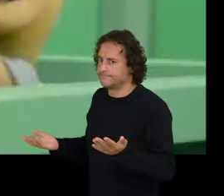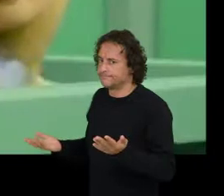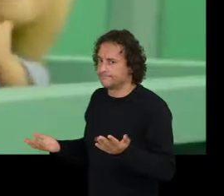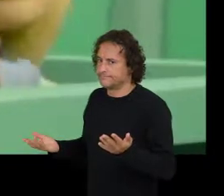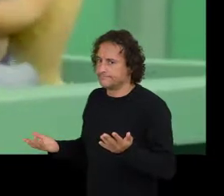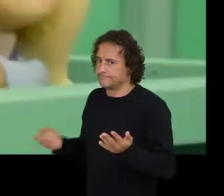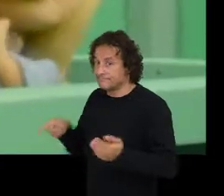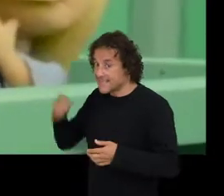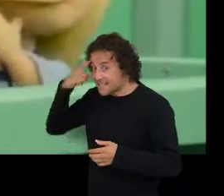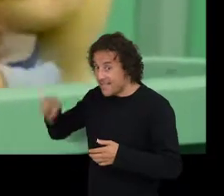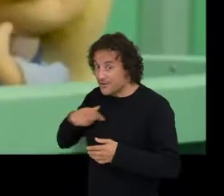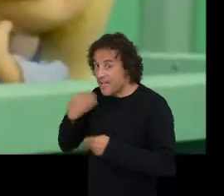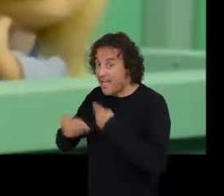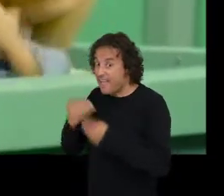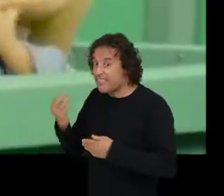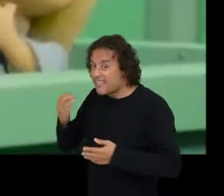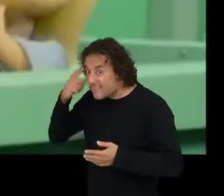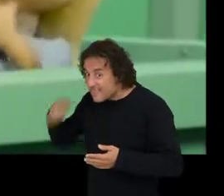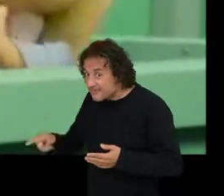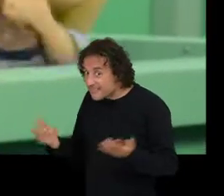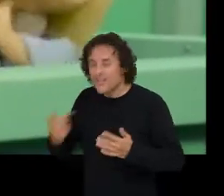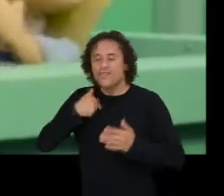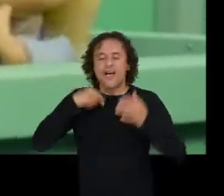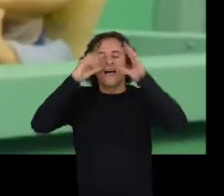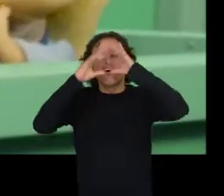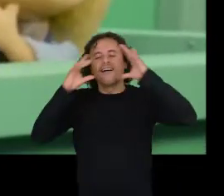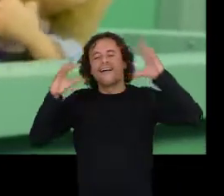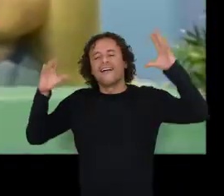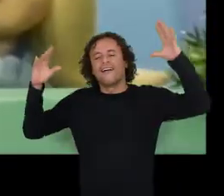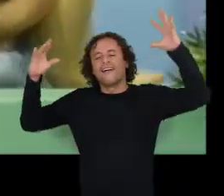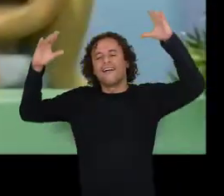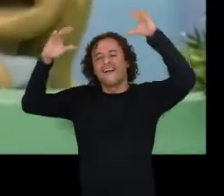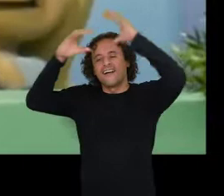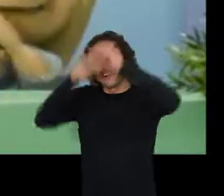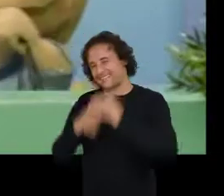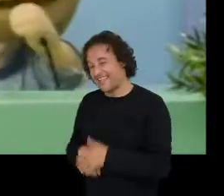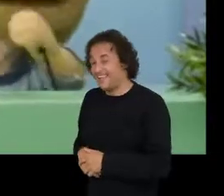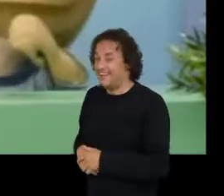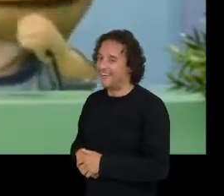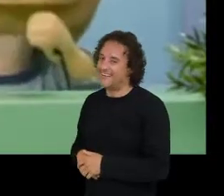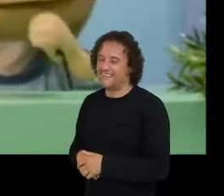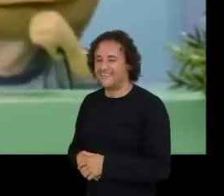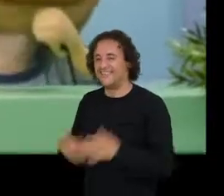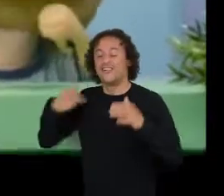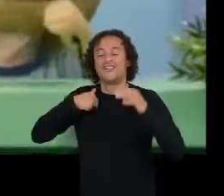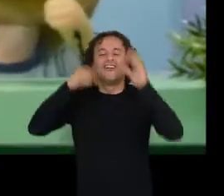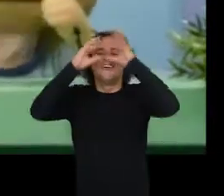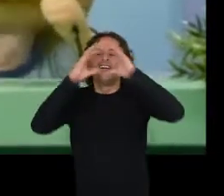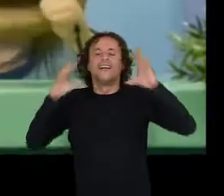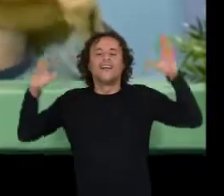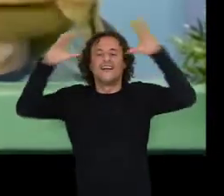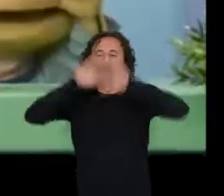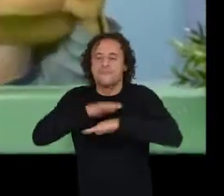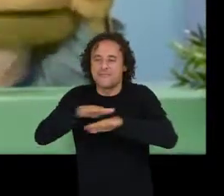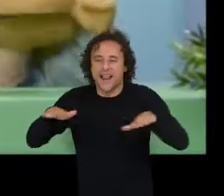Sabes que estaba a facer? Estaba a imaginar cousas. Ai, estaba a imaginar que tomaba un